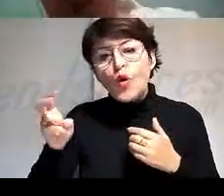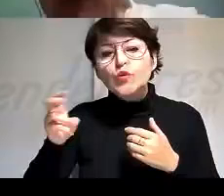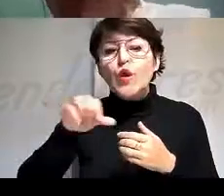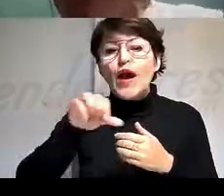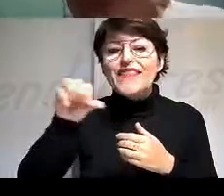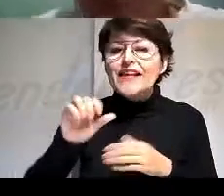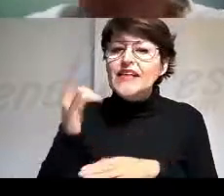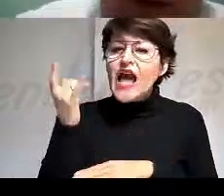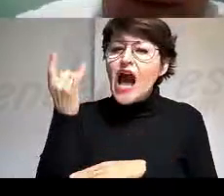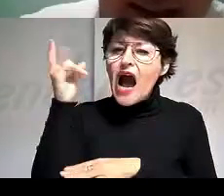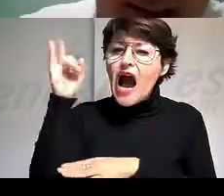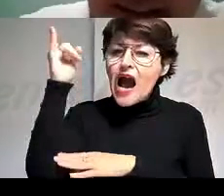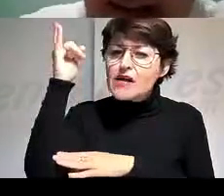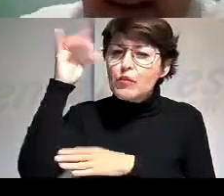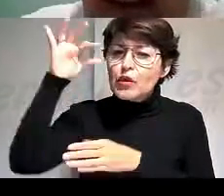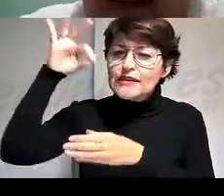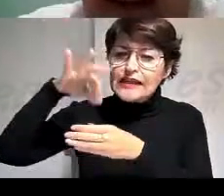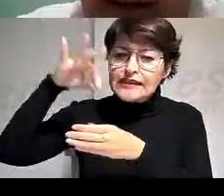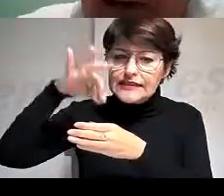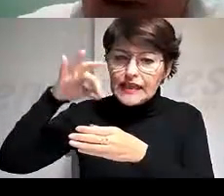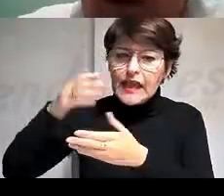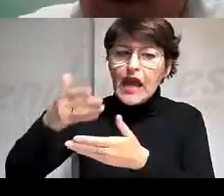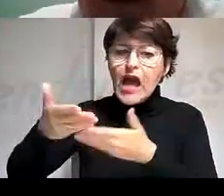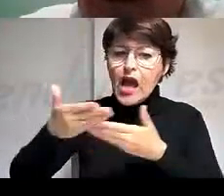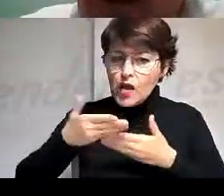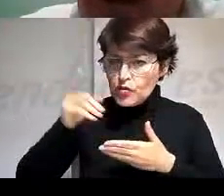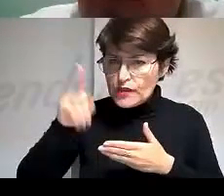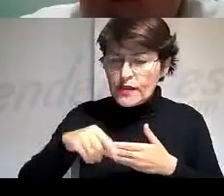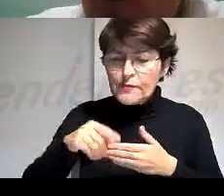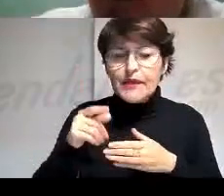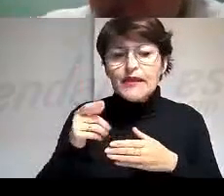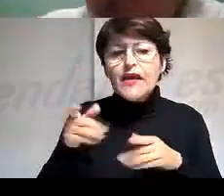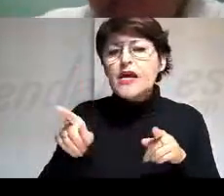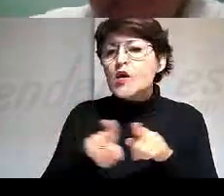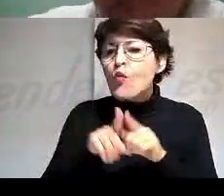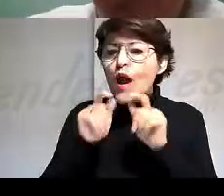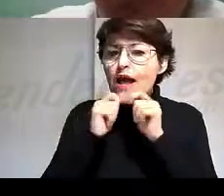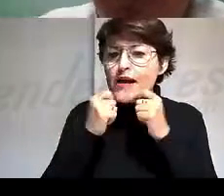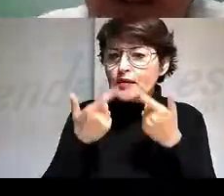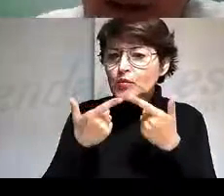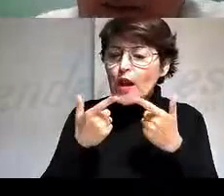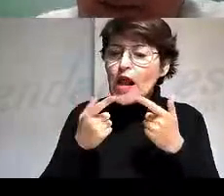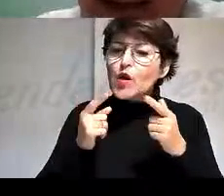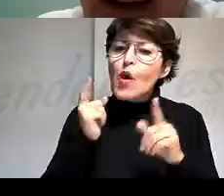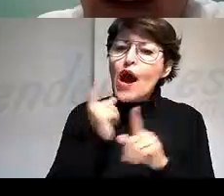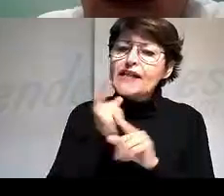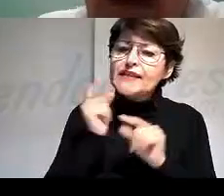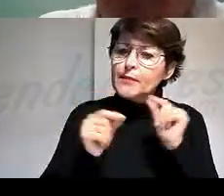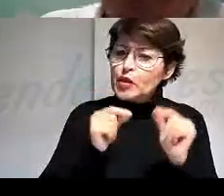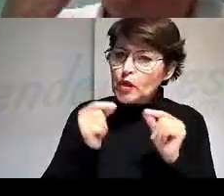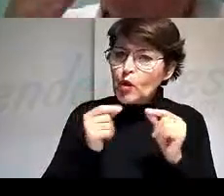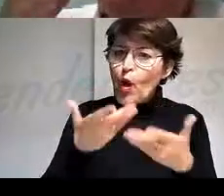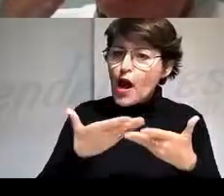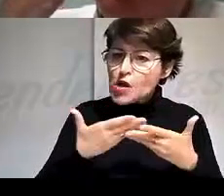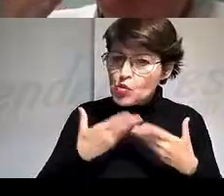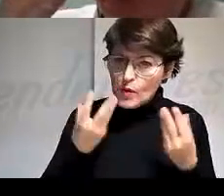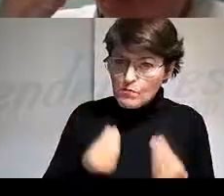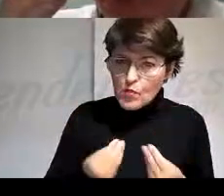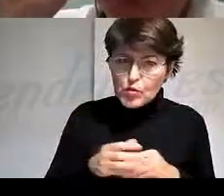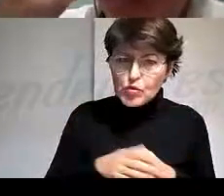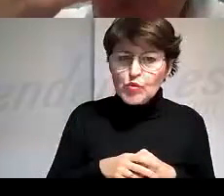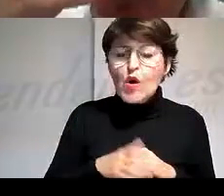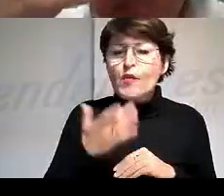pues es antifúngico, pero yo diría que es el antibiótico por excelencia en el mundo complementario, ¿no? De la medicina complementaria. Para cualquier herpes,